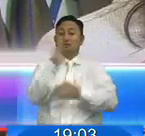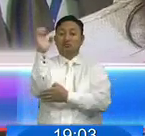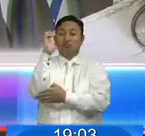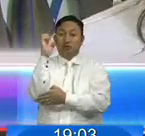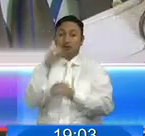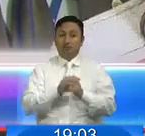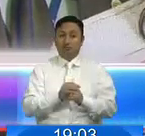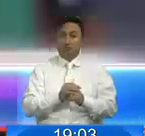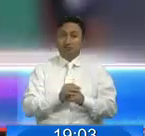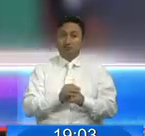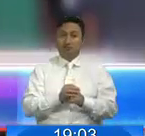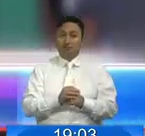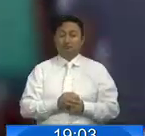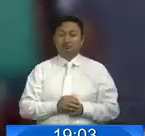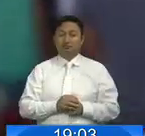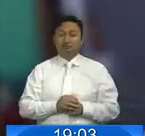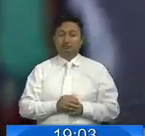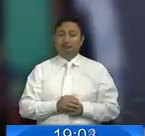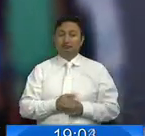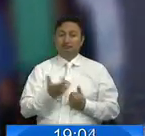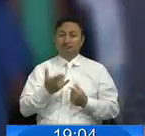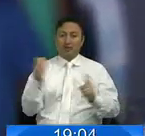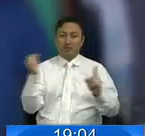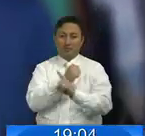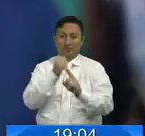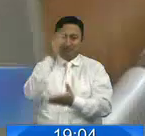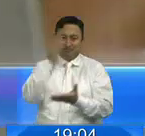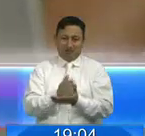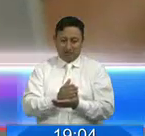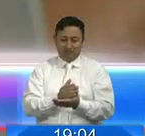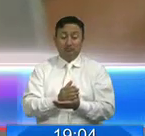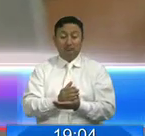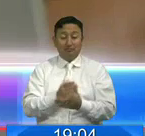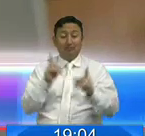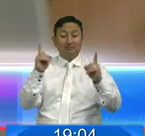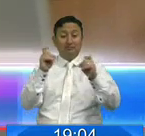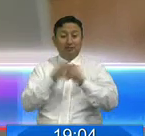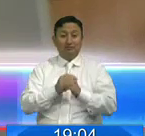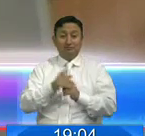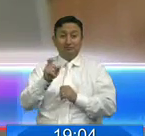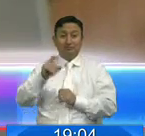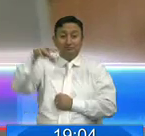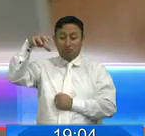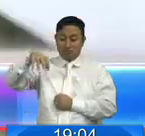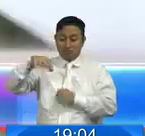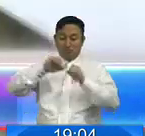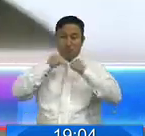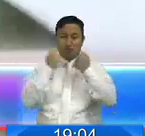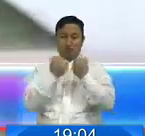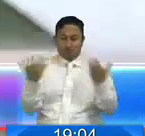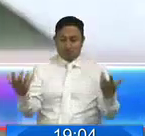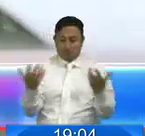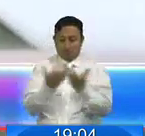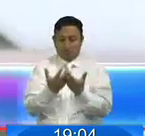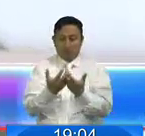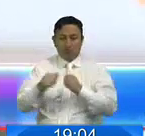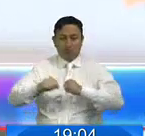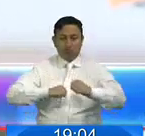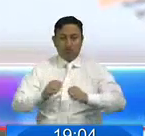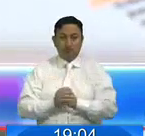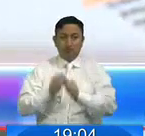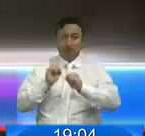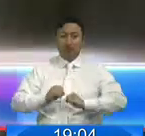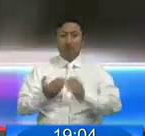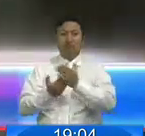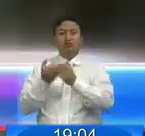porque no son exactas. Que erradicar la violencia contra la mujer es un trabajo conjunto entre Estado y sociedad. Y que es necesario buscar mecanismos